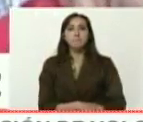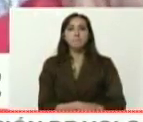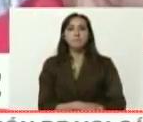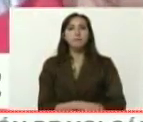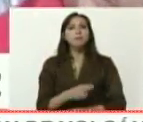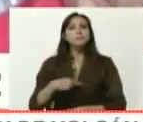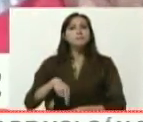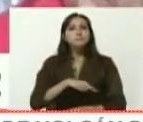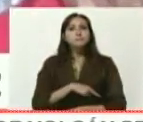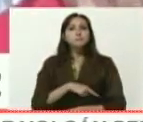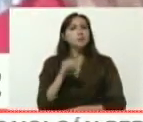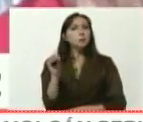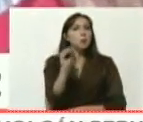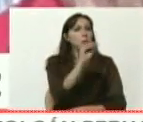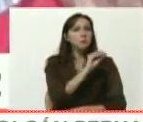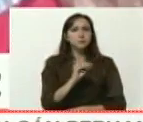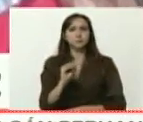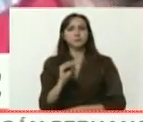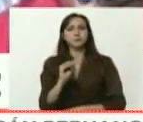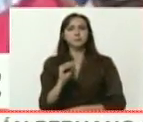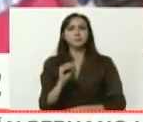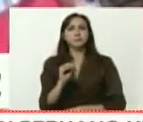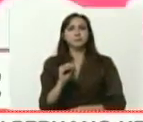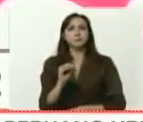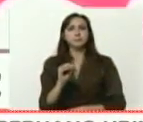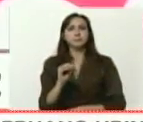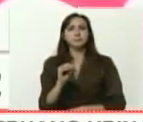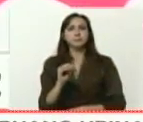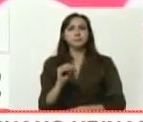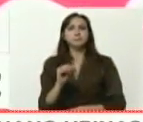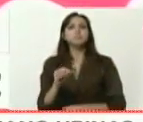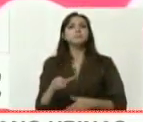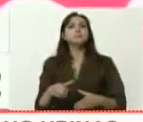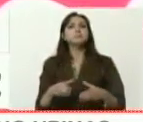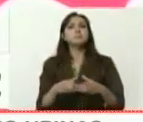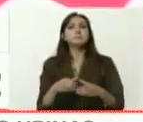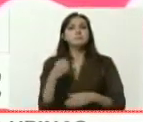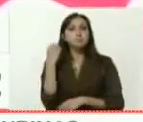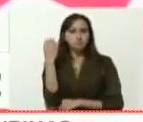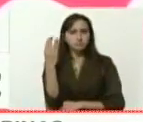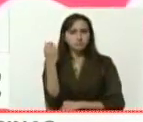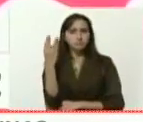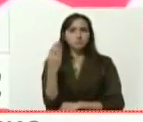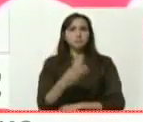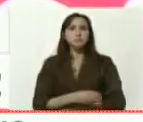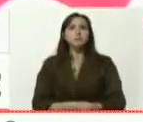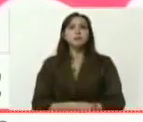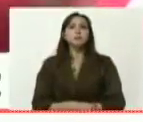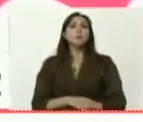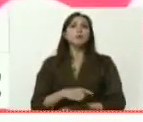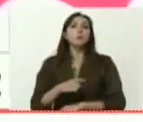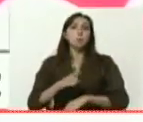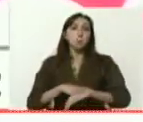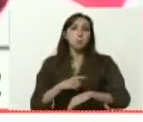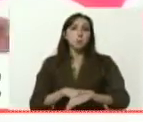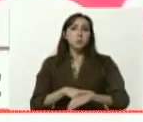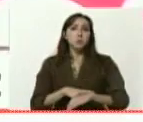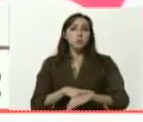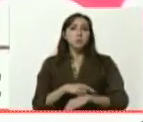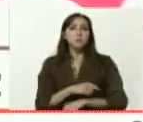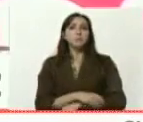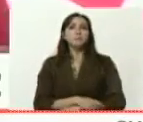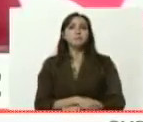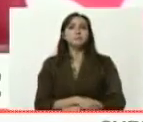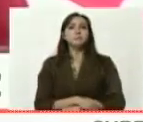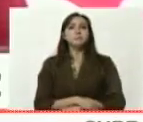Estamos convocando a una plenaria con suficiente tiempo, verano, de marzo del año